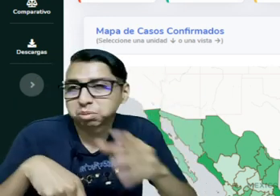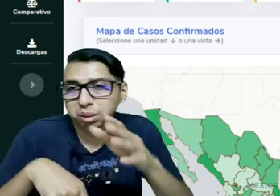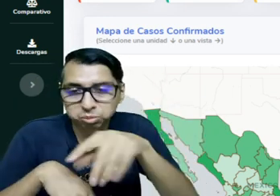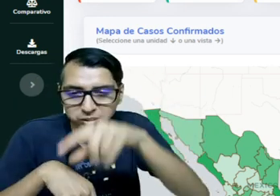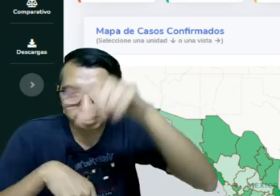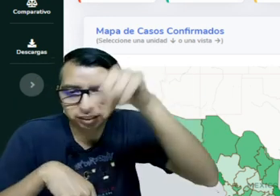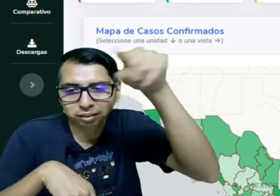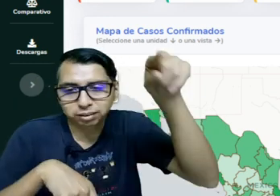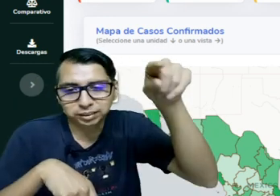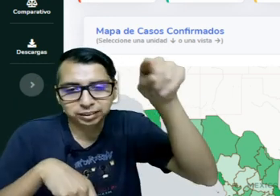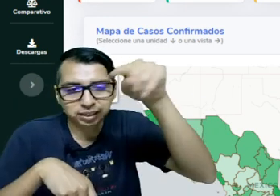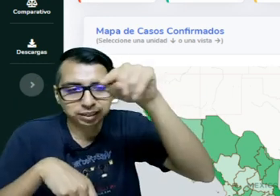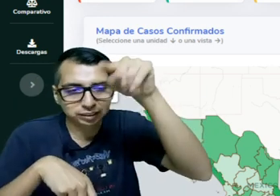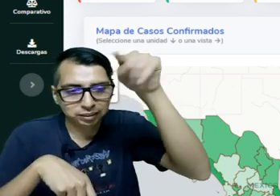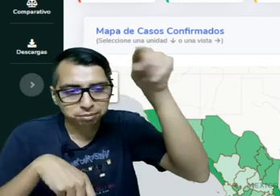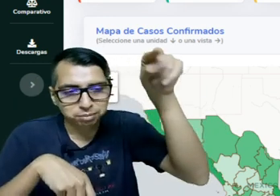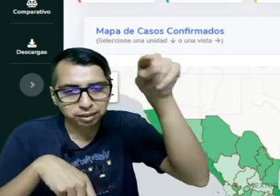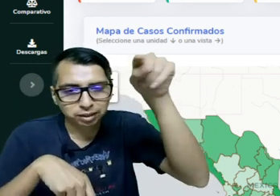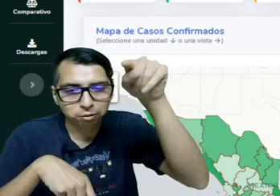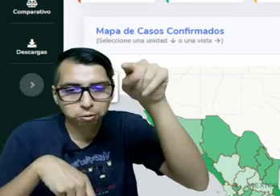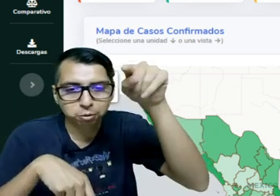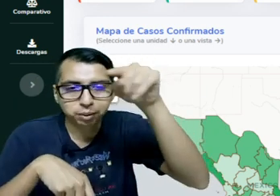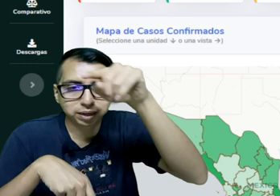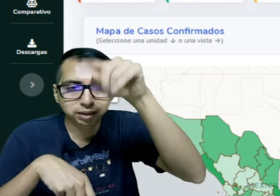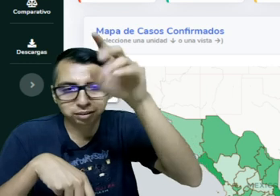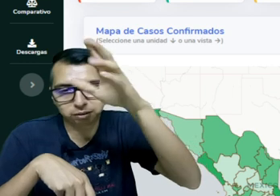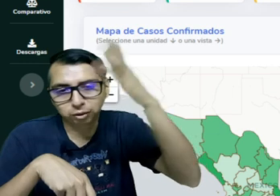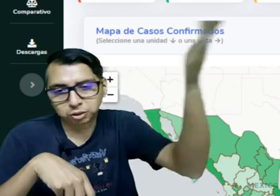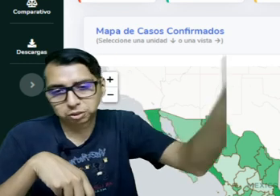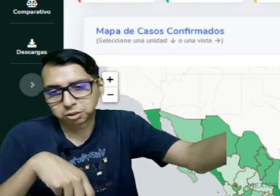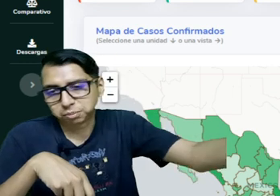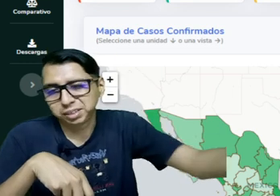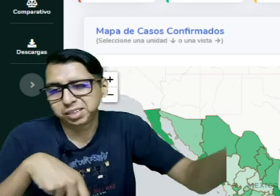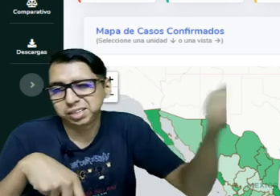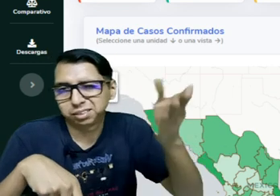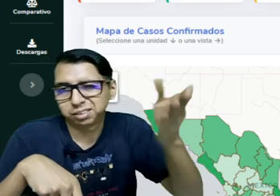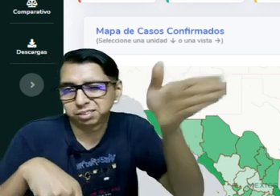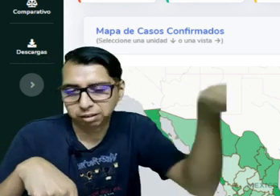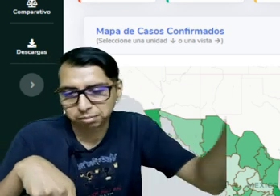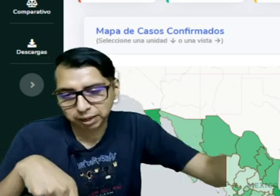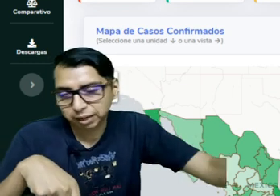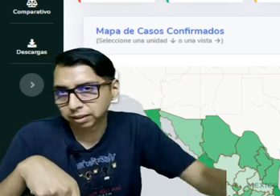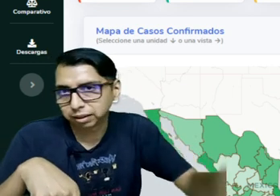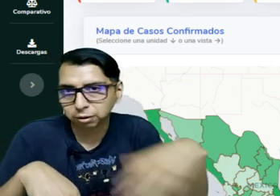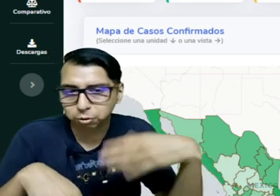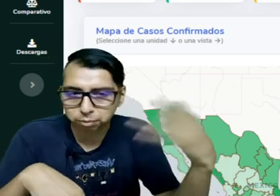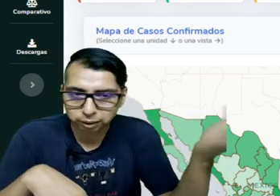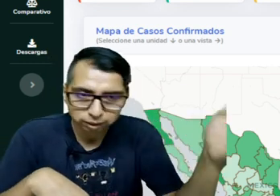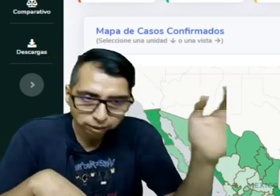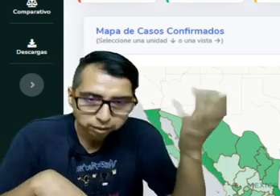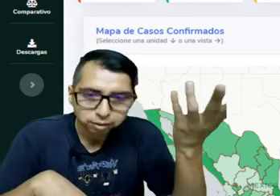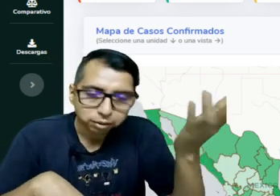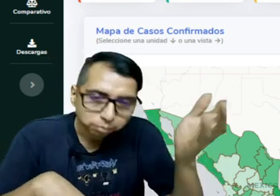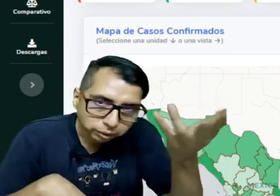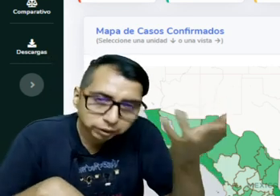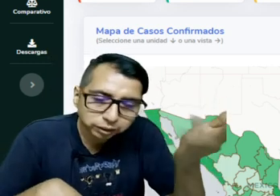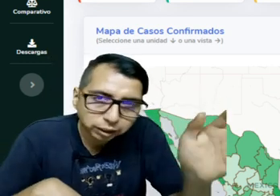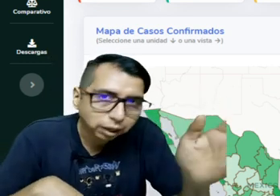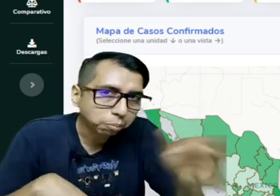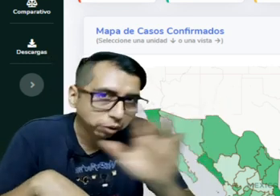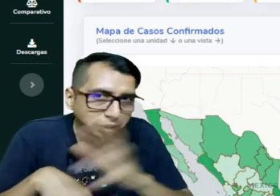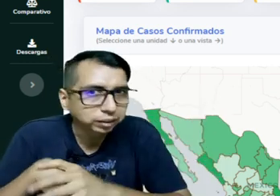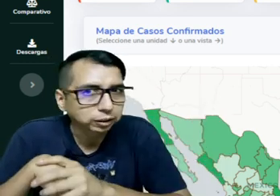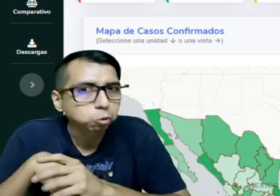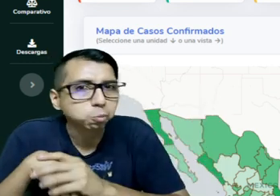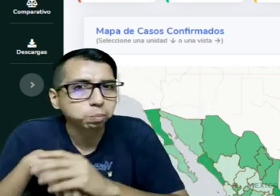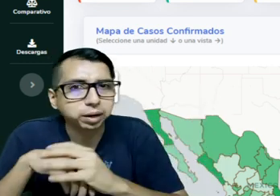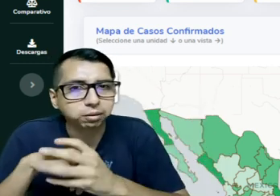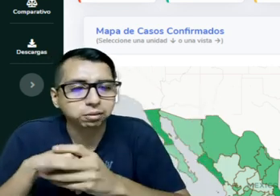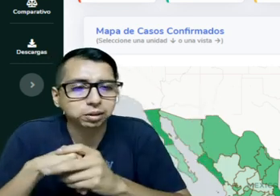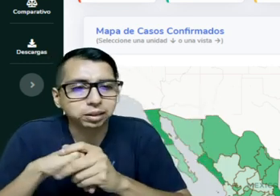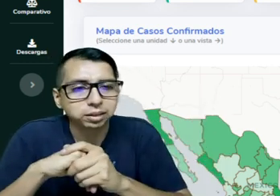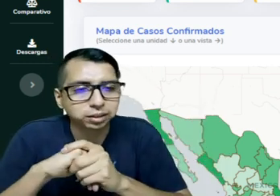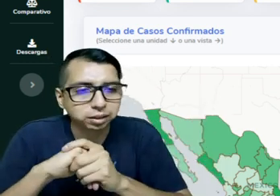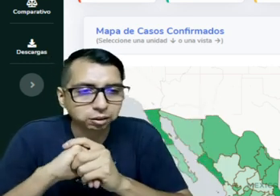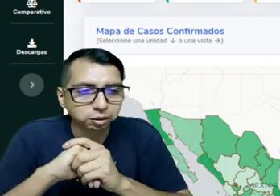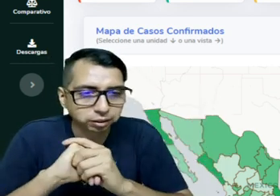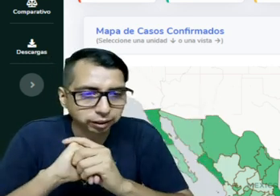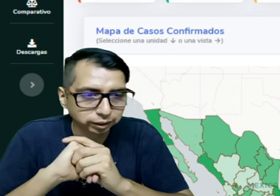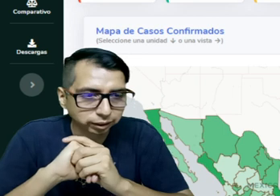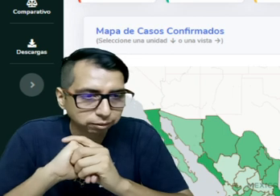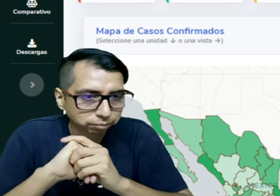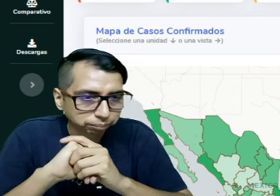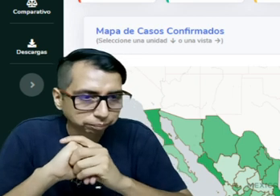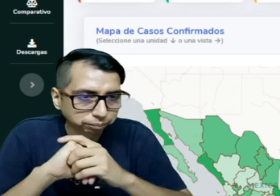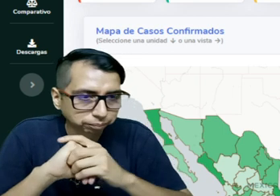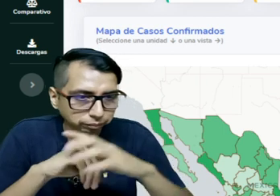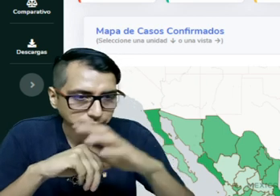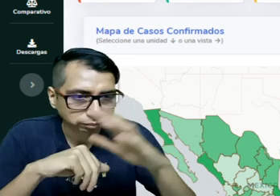mitad estamos llegando a casi a la cima de la curva y otros 2500 de la bajada de la curva pues si se da puede que se cumplan o lo que dice el